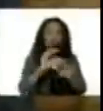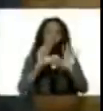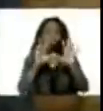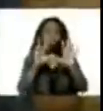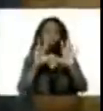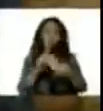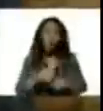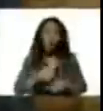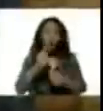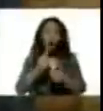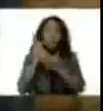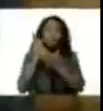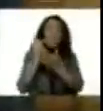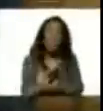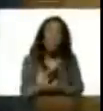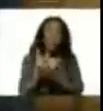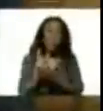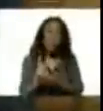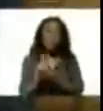más pesado.